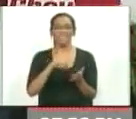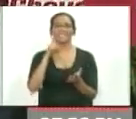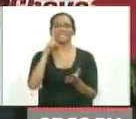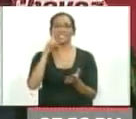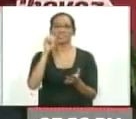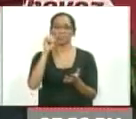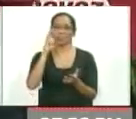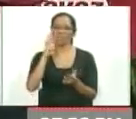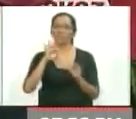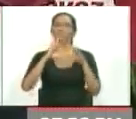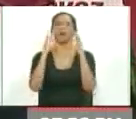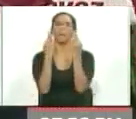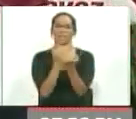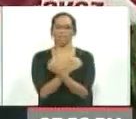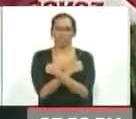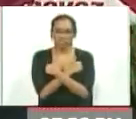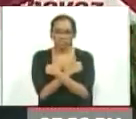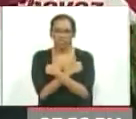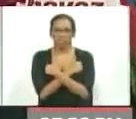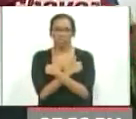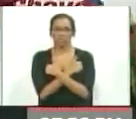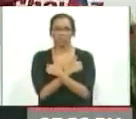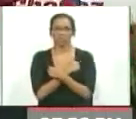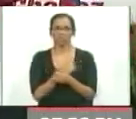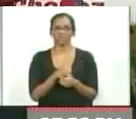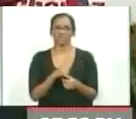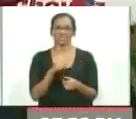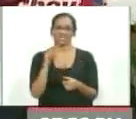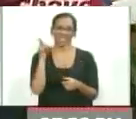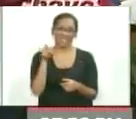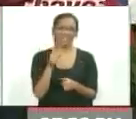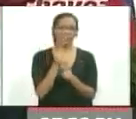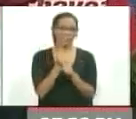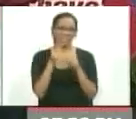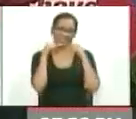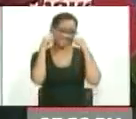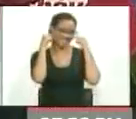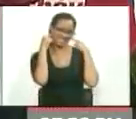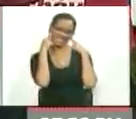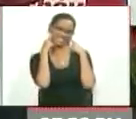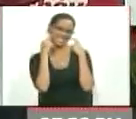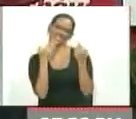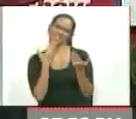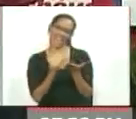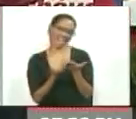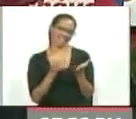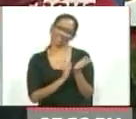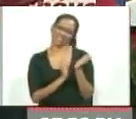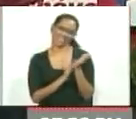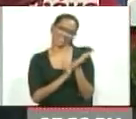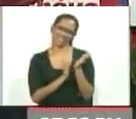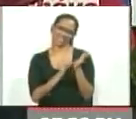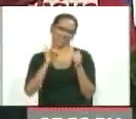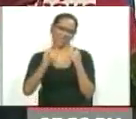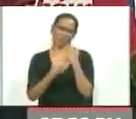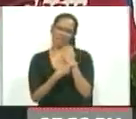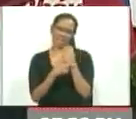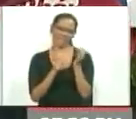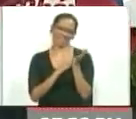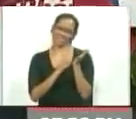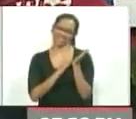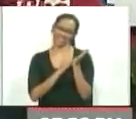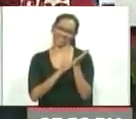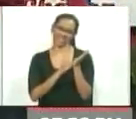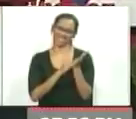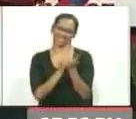familias. Familias. Y que ellos los esperaran con una sonrisa. Gracias, Juanito. Me quedé sin trabajo.